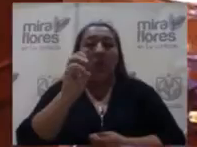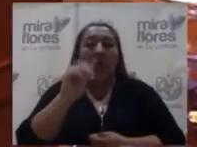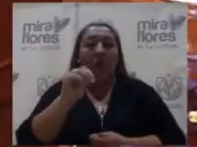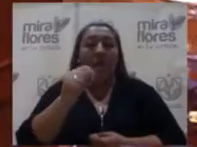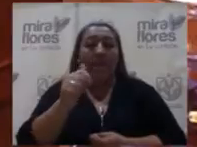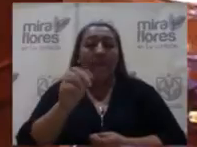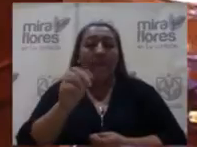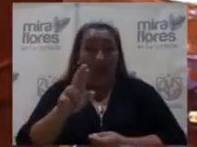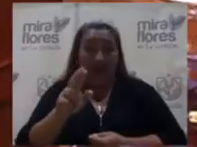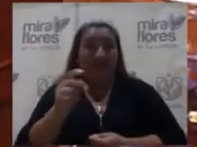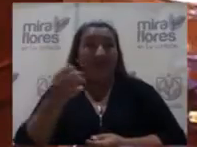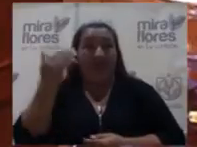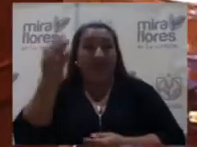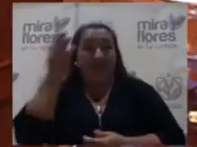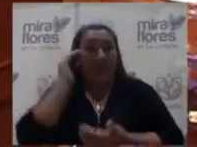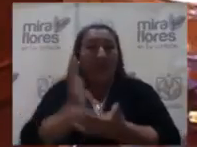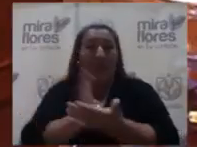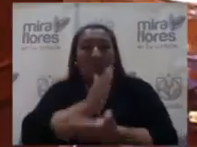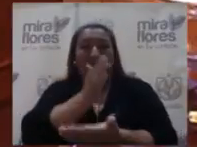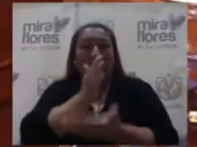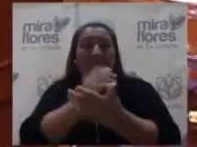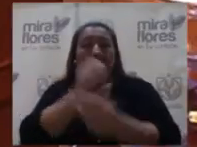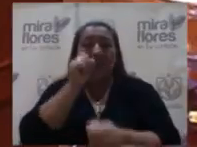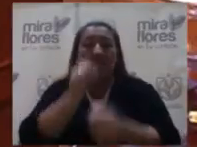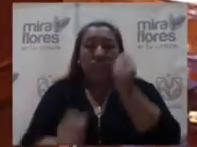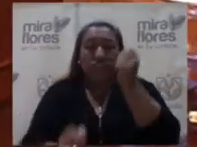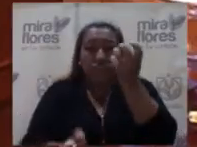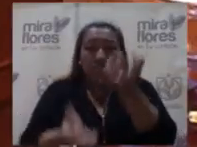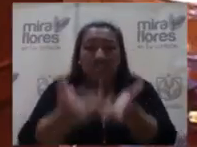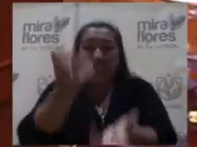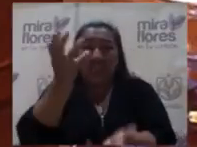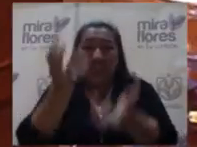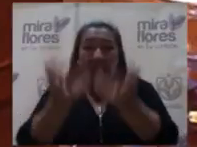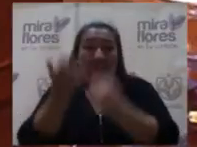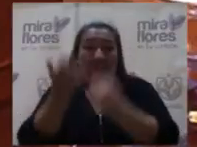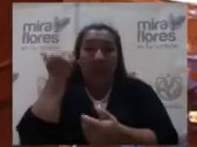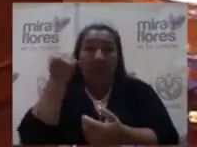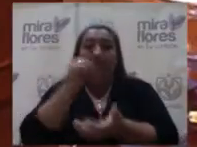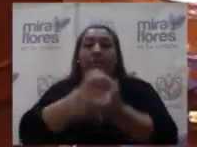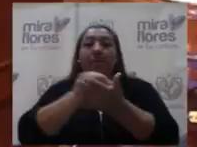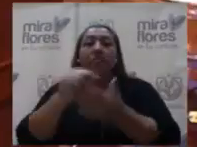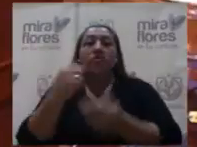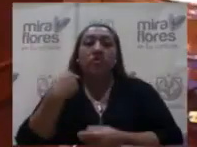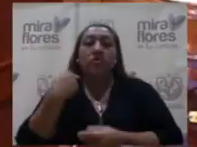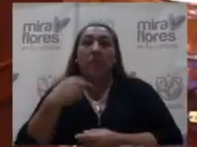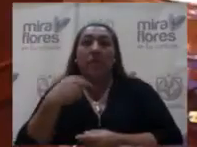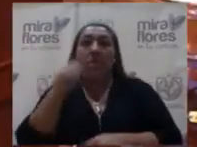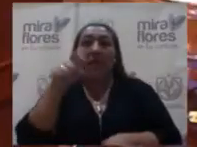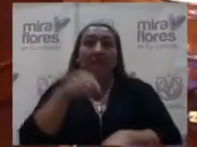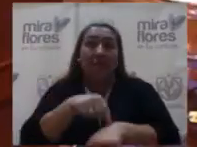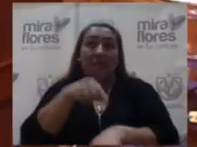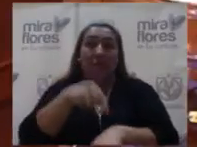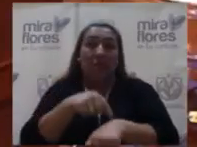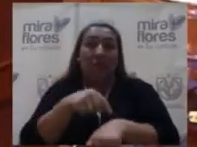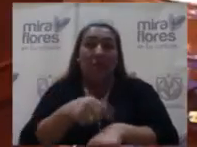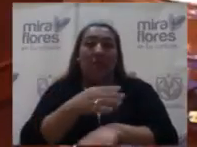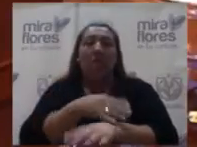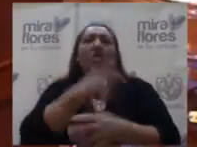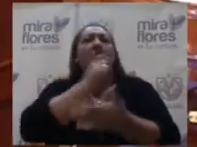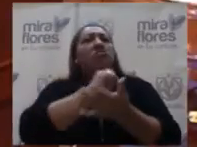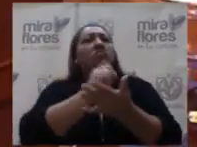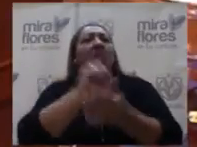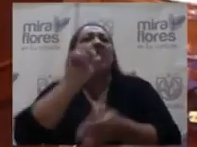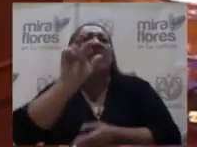del incendio, del accidente suscitado en el mes de noviembre. En ese momento se solicitó la contratación de